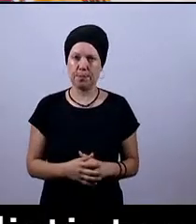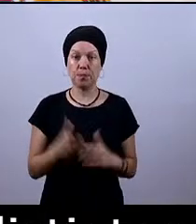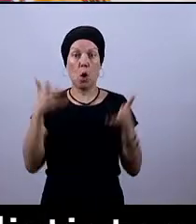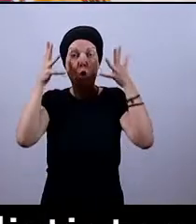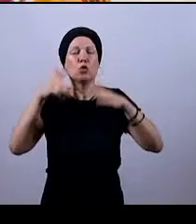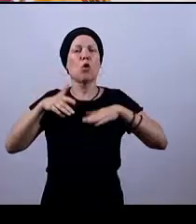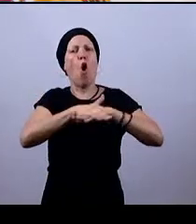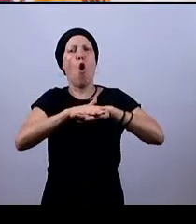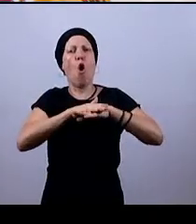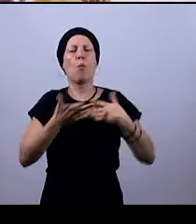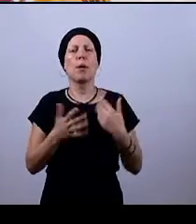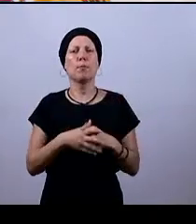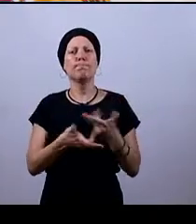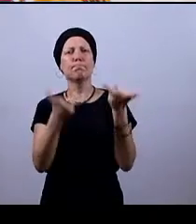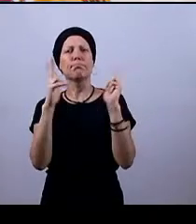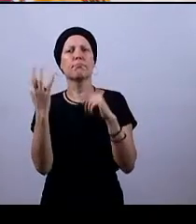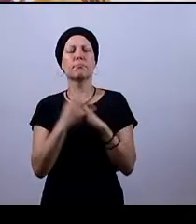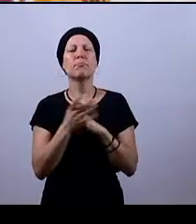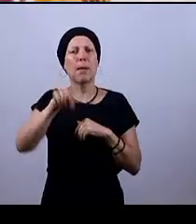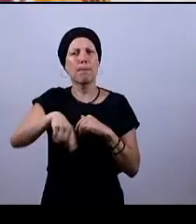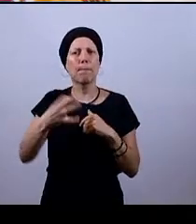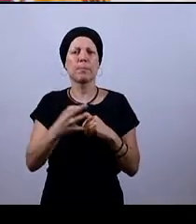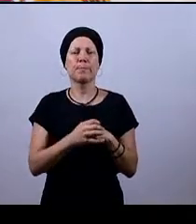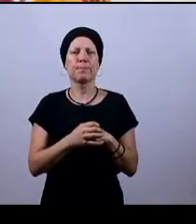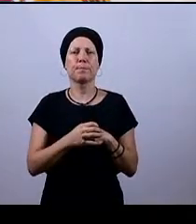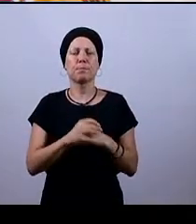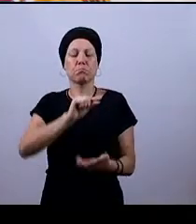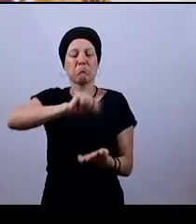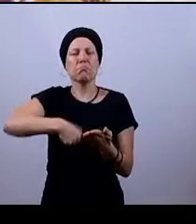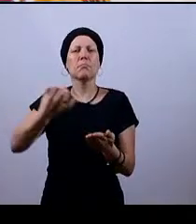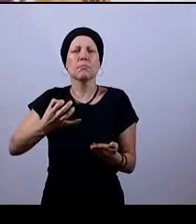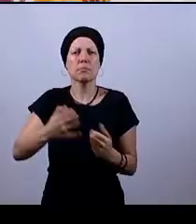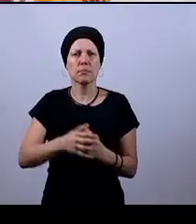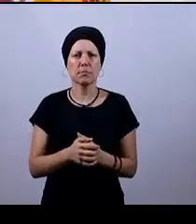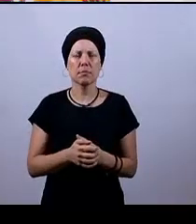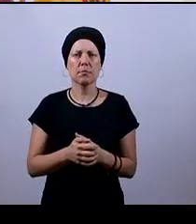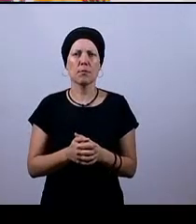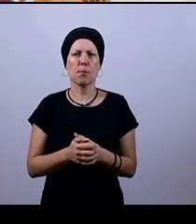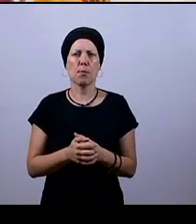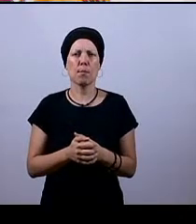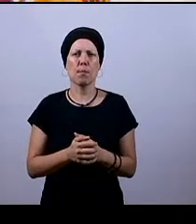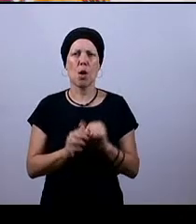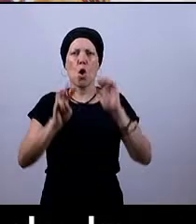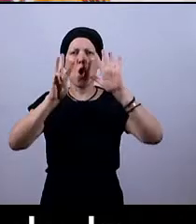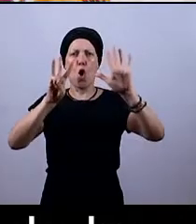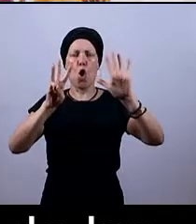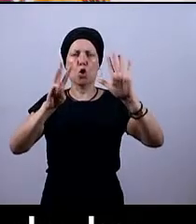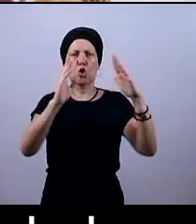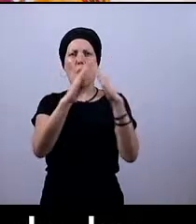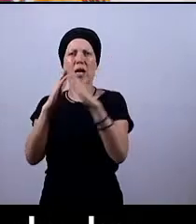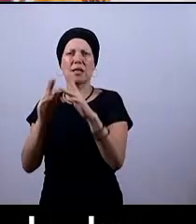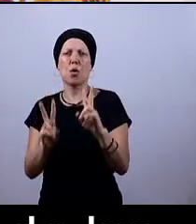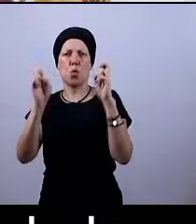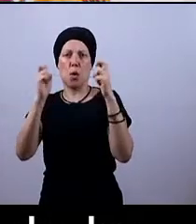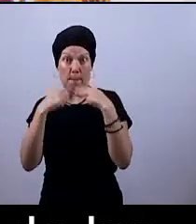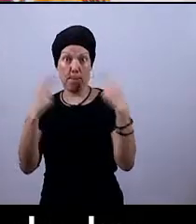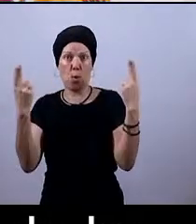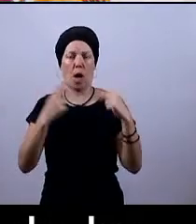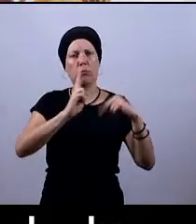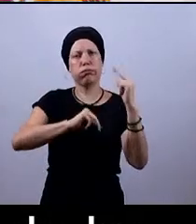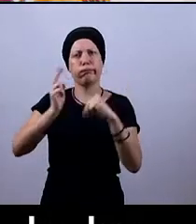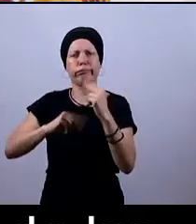de Gobierno ha autorizado también la contratación de las obras de 8 nuevas viviendas públicas